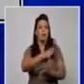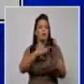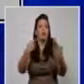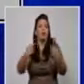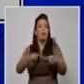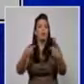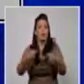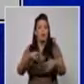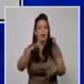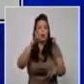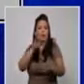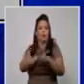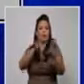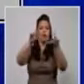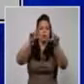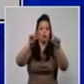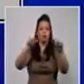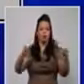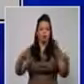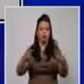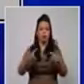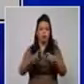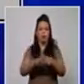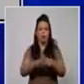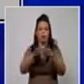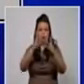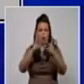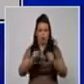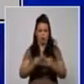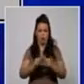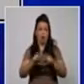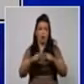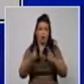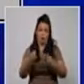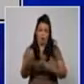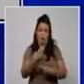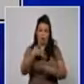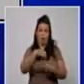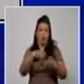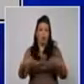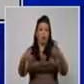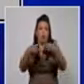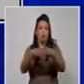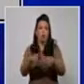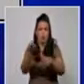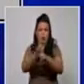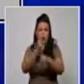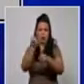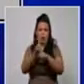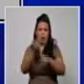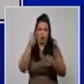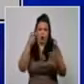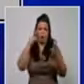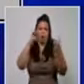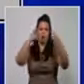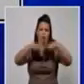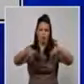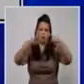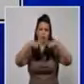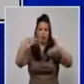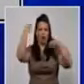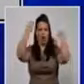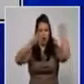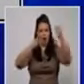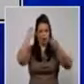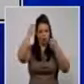es un equipo que apoya mucho todos los análisis, porque ustedes se dan cuenta que con estos pronósticos el Ministerio de